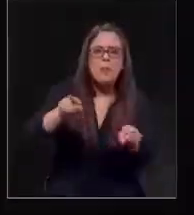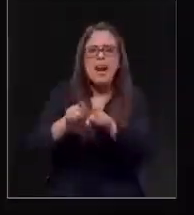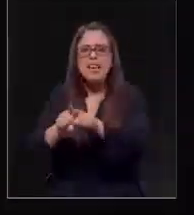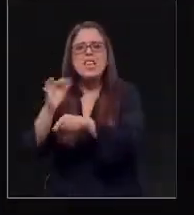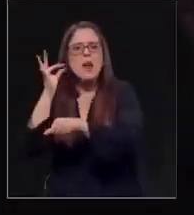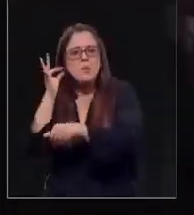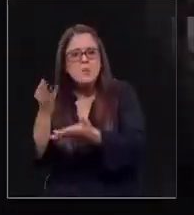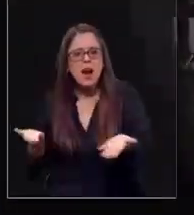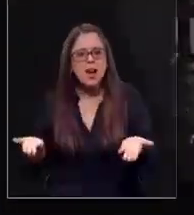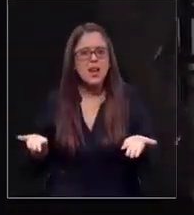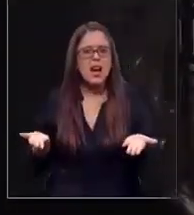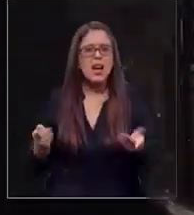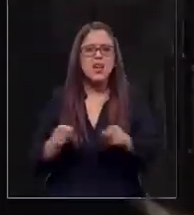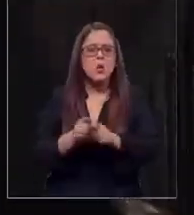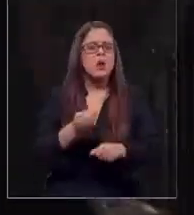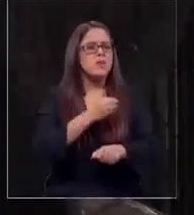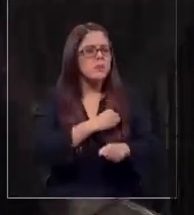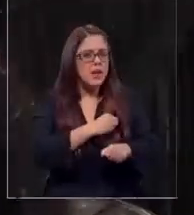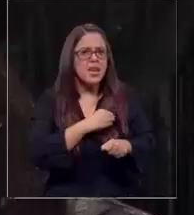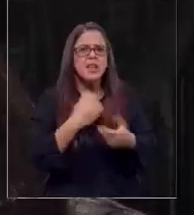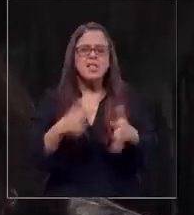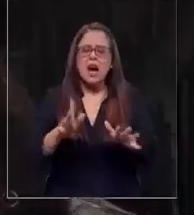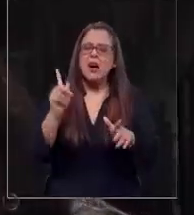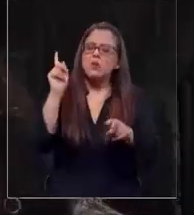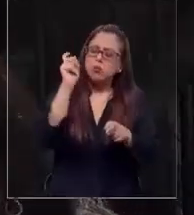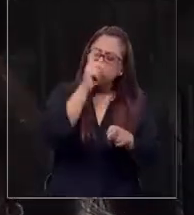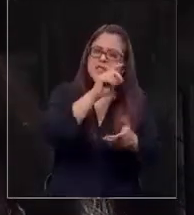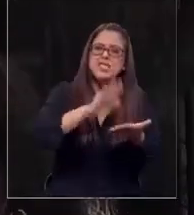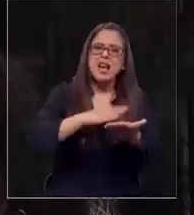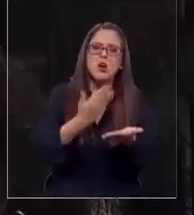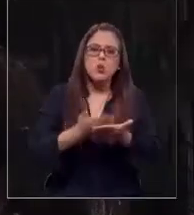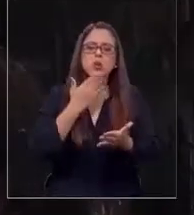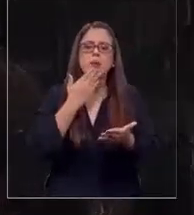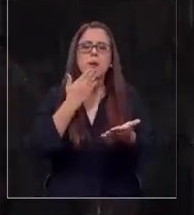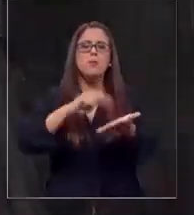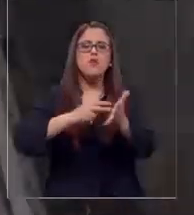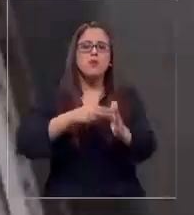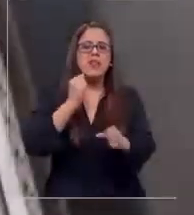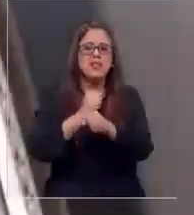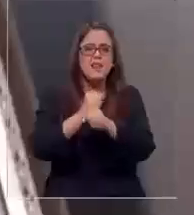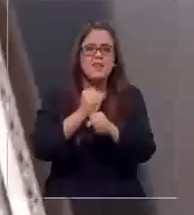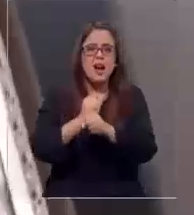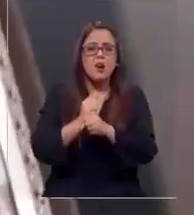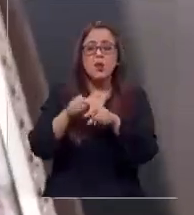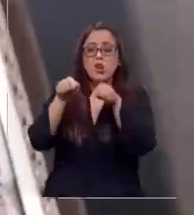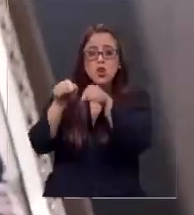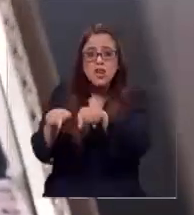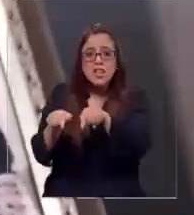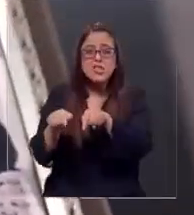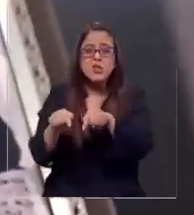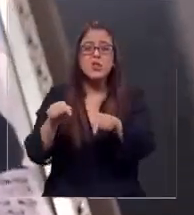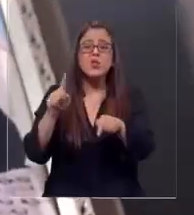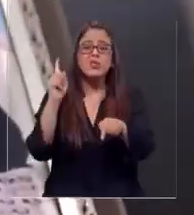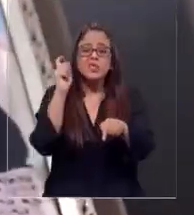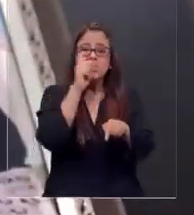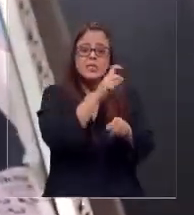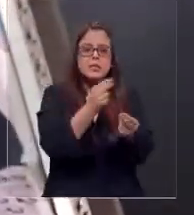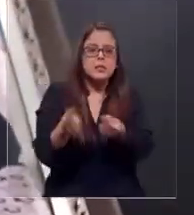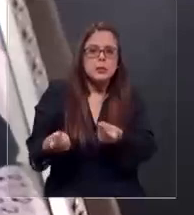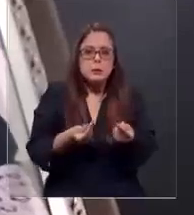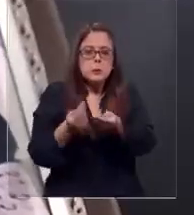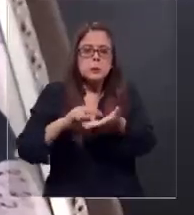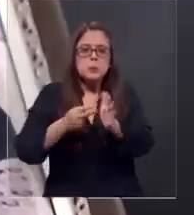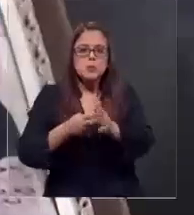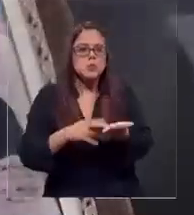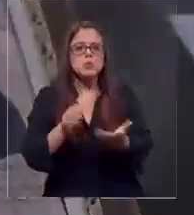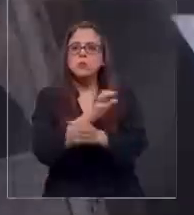y la pena, comenzaron a tener complicaciones de salud y problemas en el trabajo. Ello trajo consigo dificultades económicas que